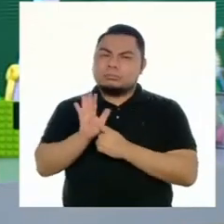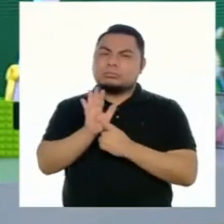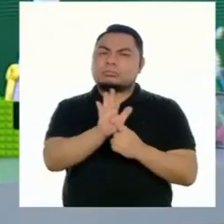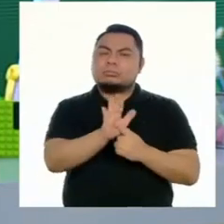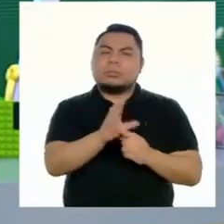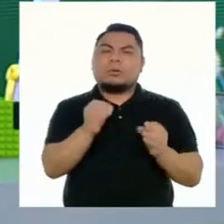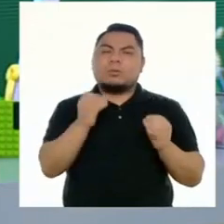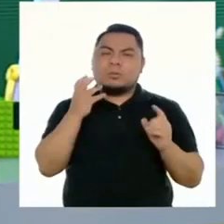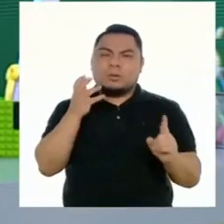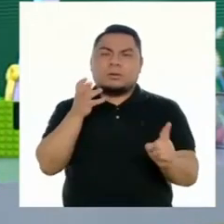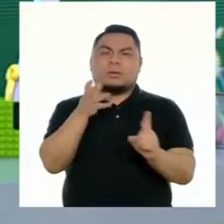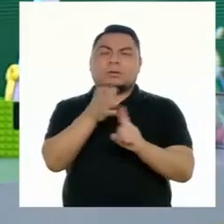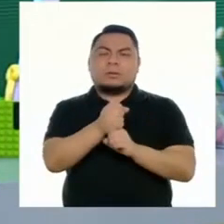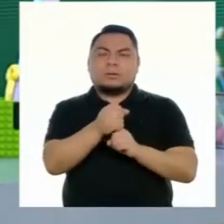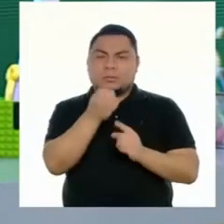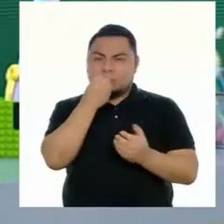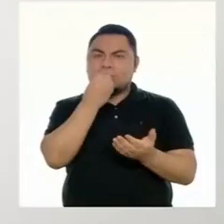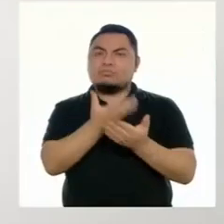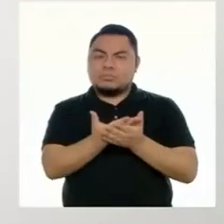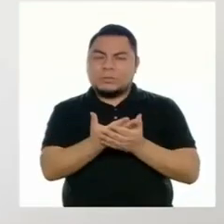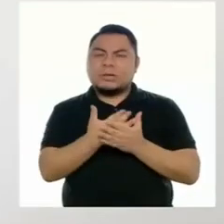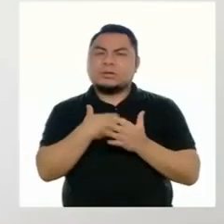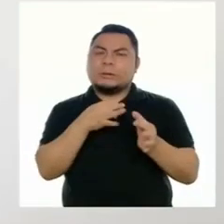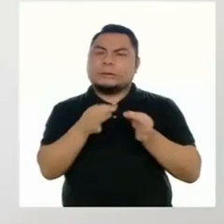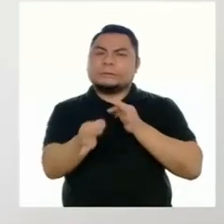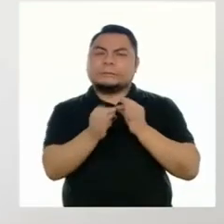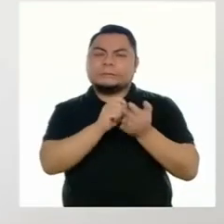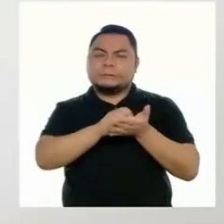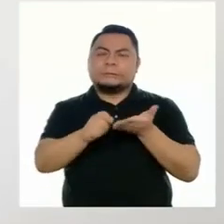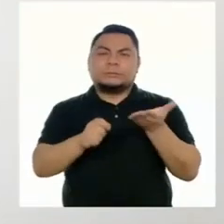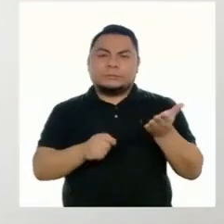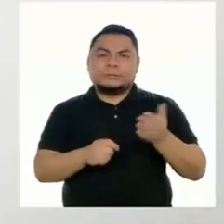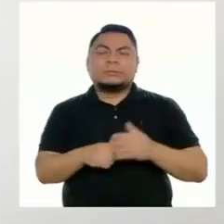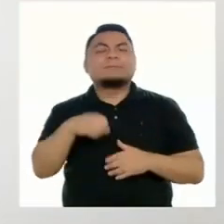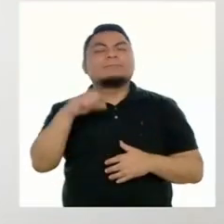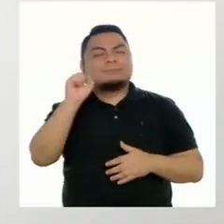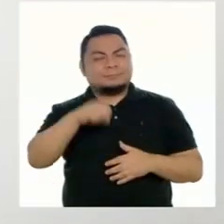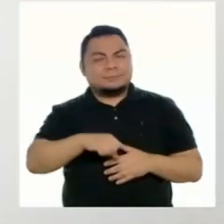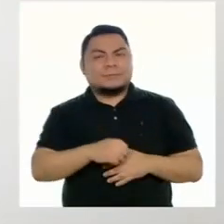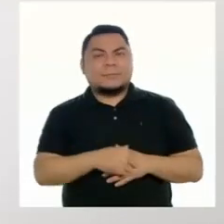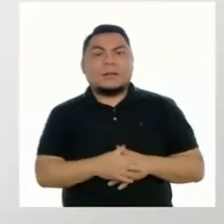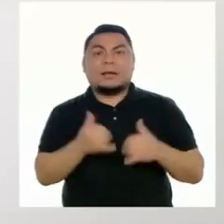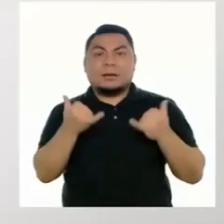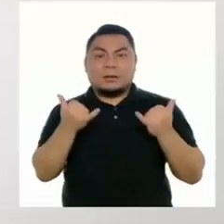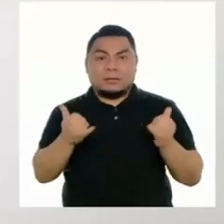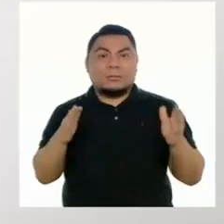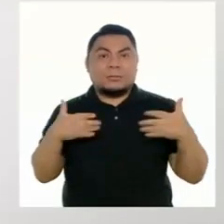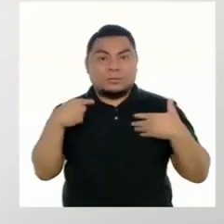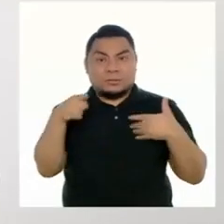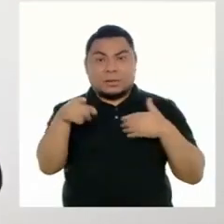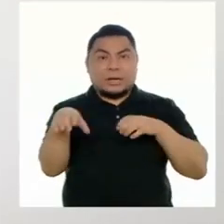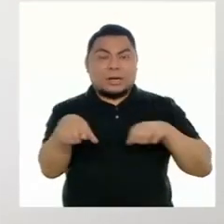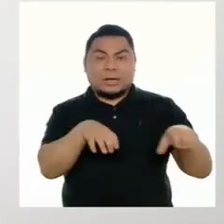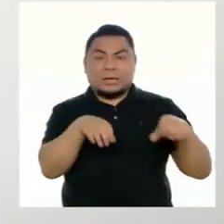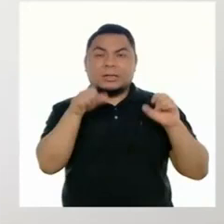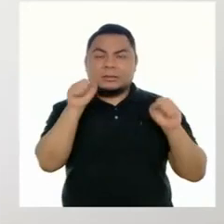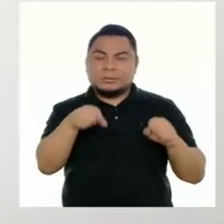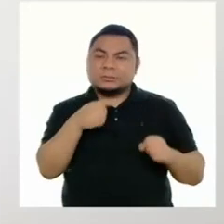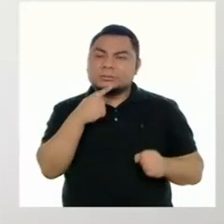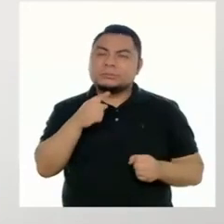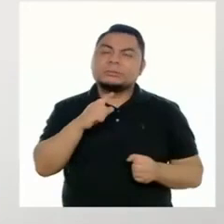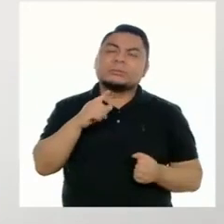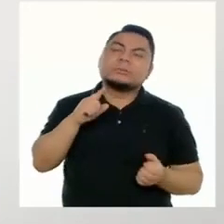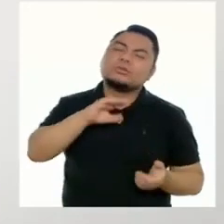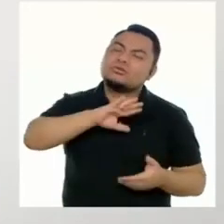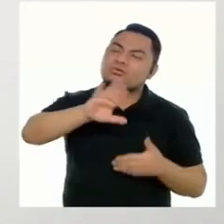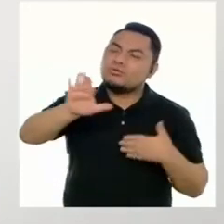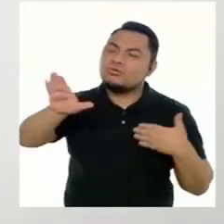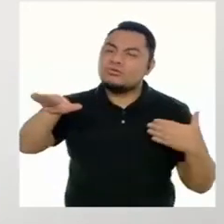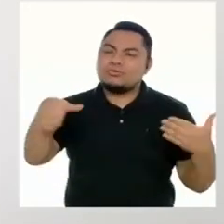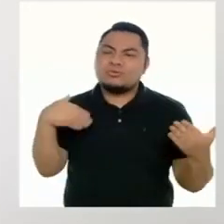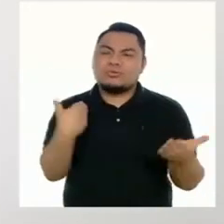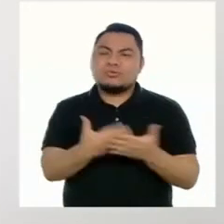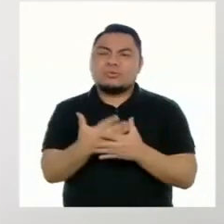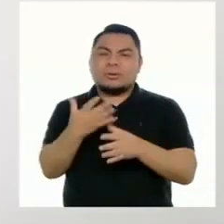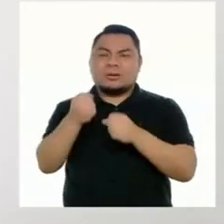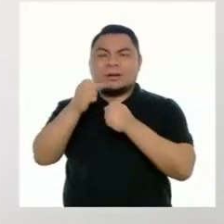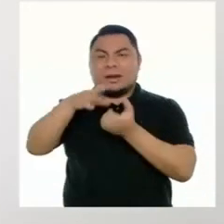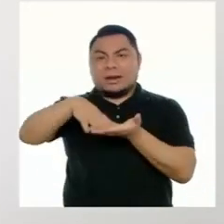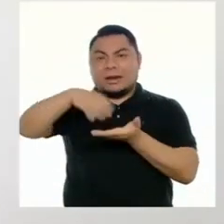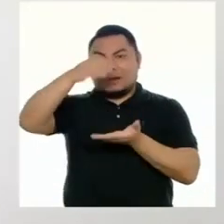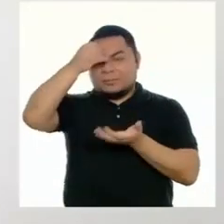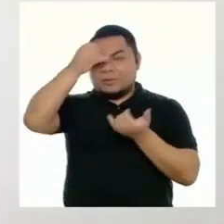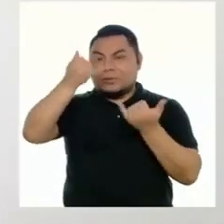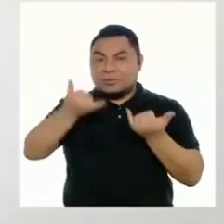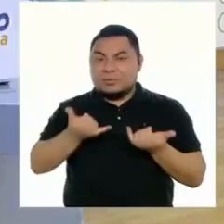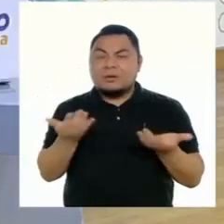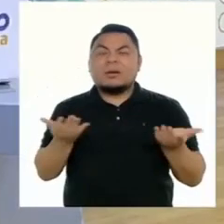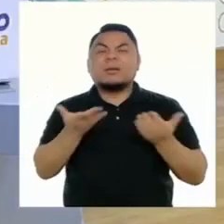cómo podemos lograr una buena argumentación. Muy bien, Rodrigo. ¿Ahora podrías hacer una recapitulación de lo que hemos